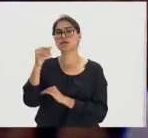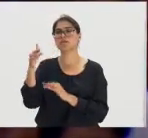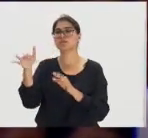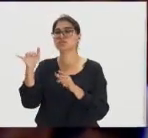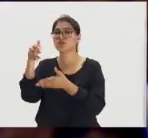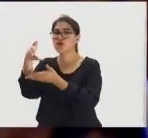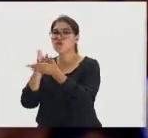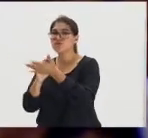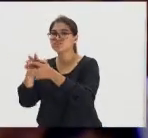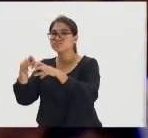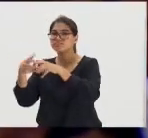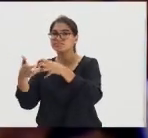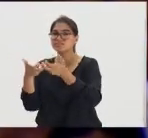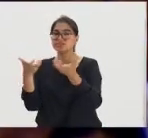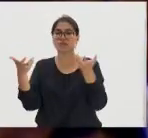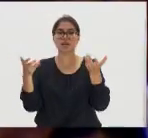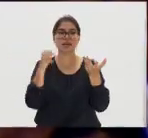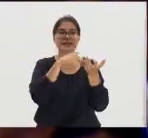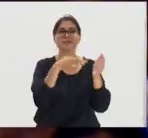Solo pregunto.